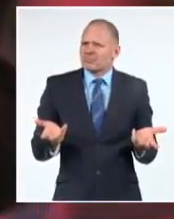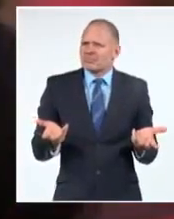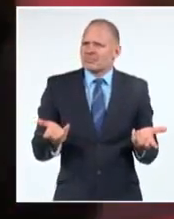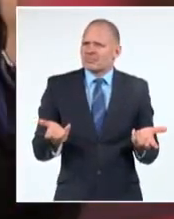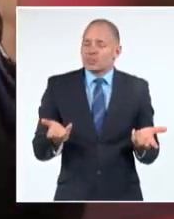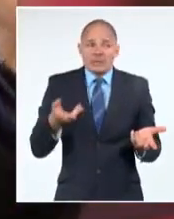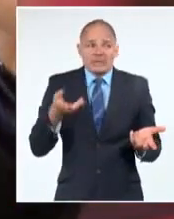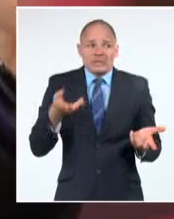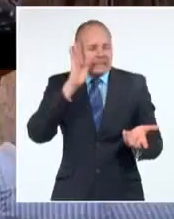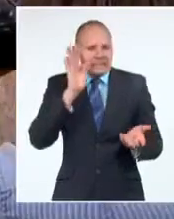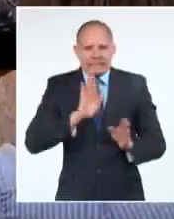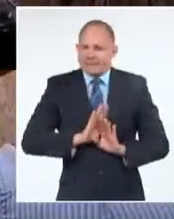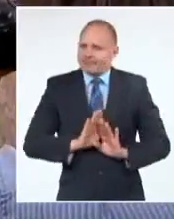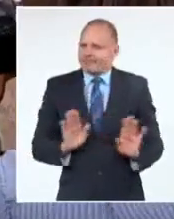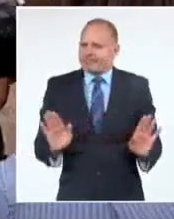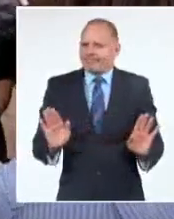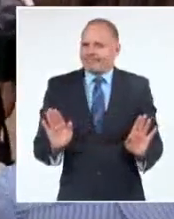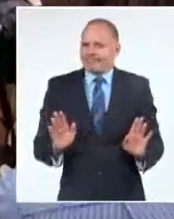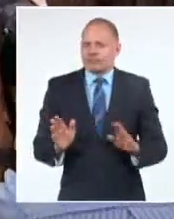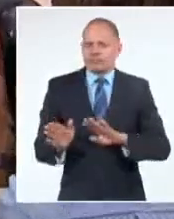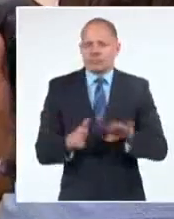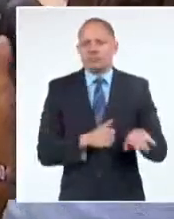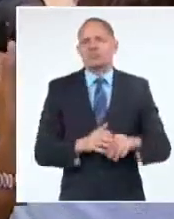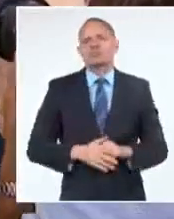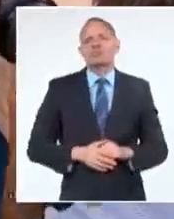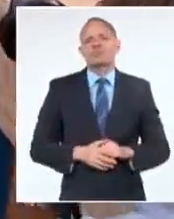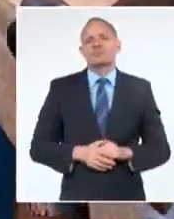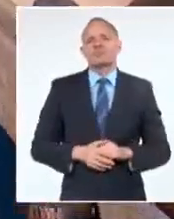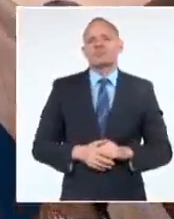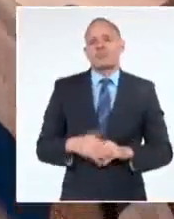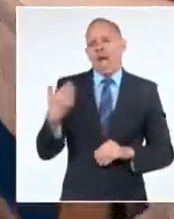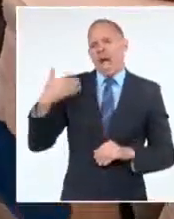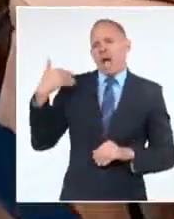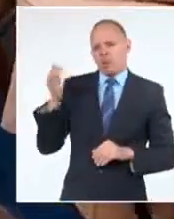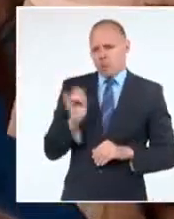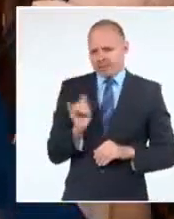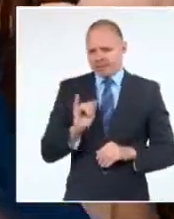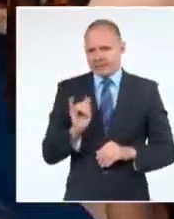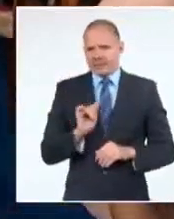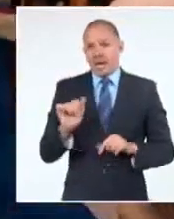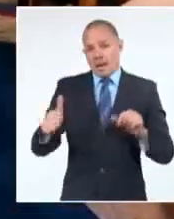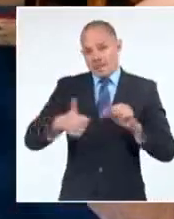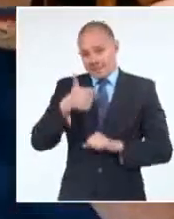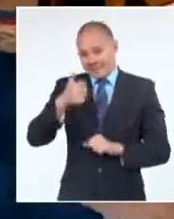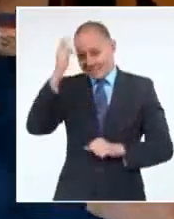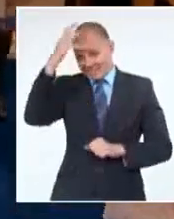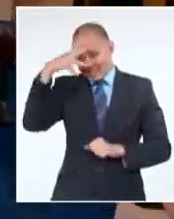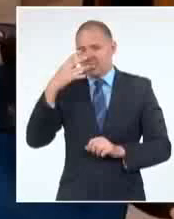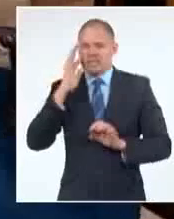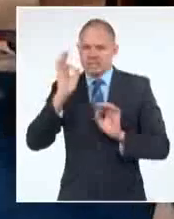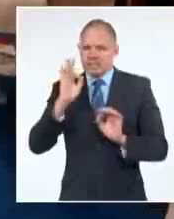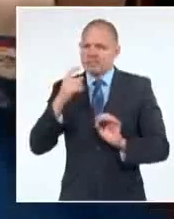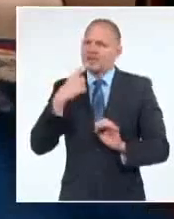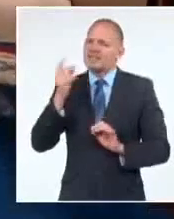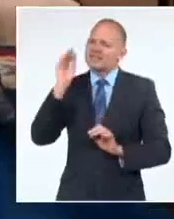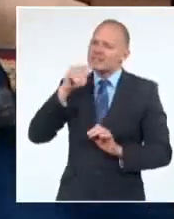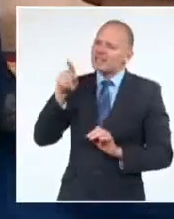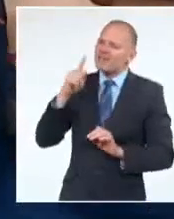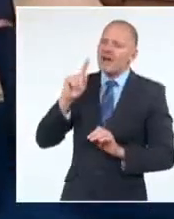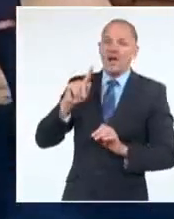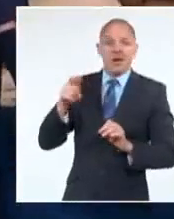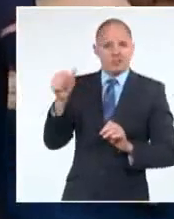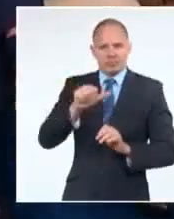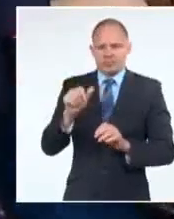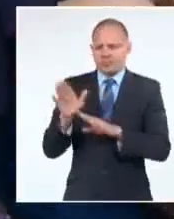Ninguna justificación. Frecuentemente el presidente de México ha denunciado los efectos del bloqueo de Estados Unidos contra Cuba, particularmente durante